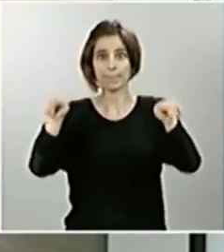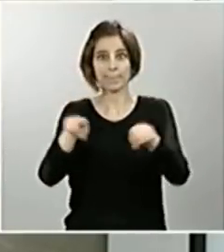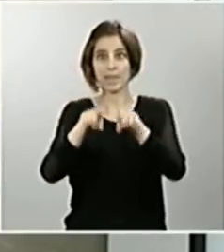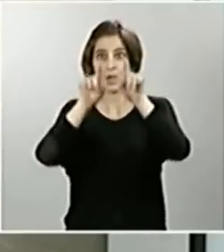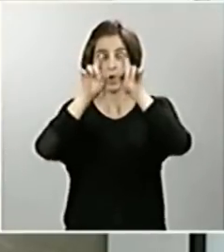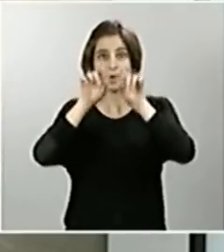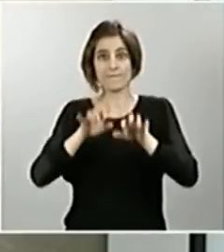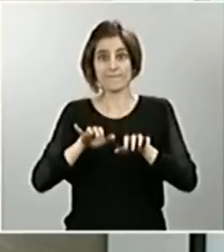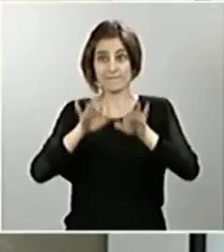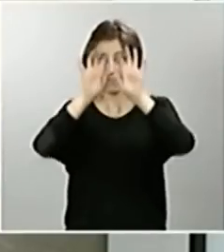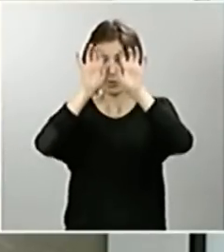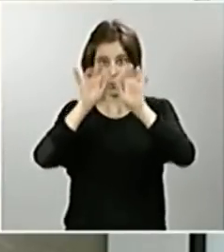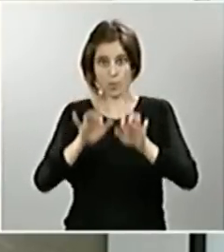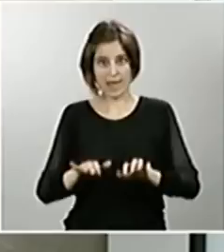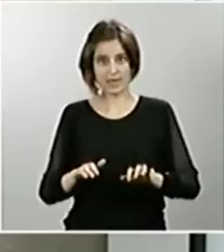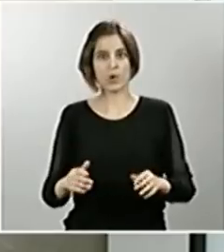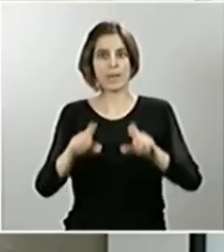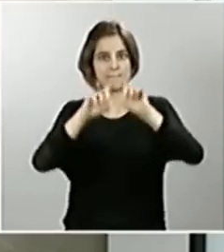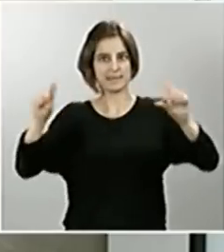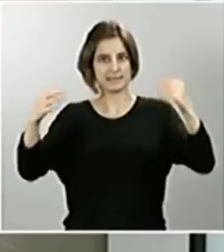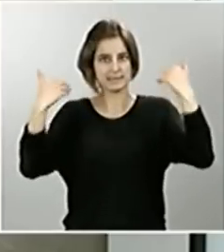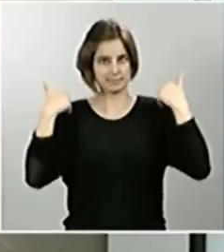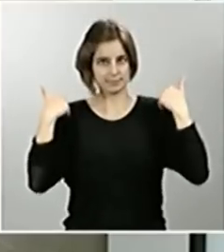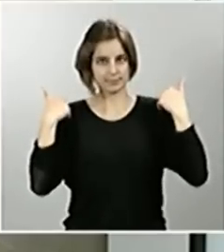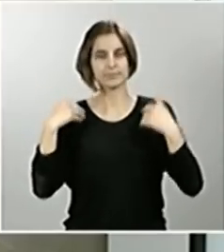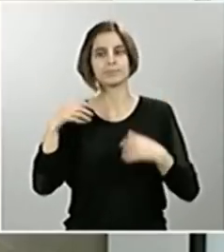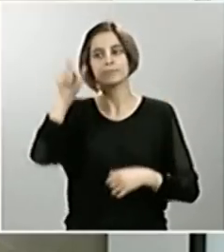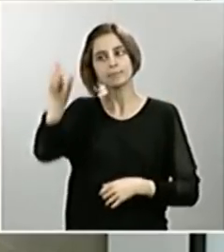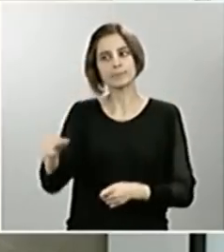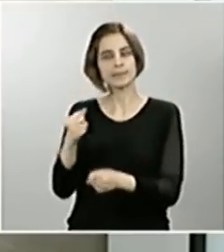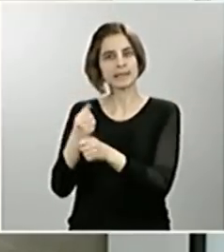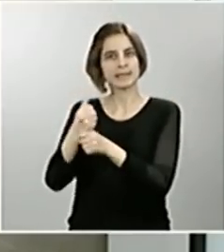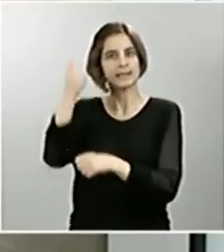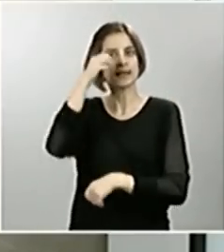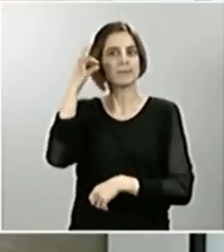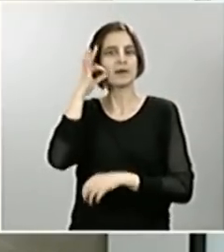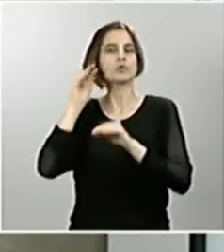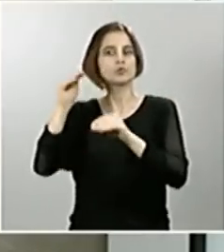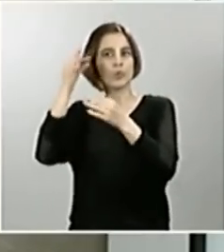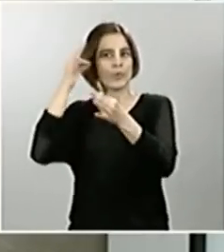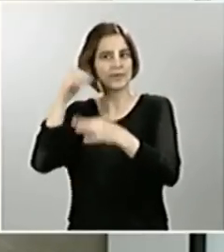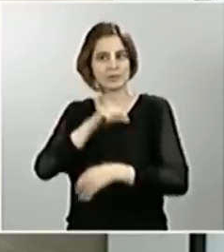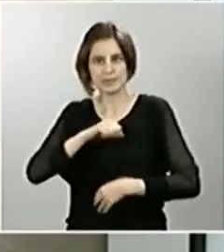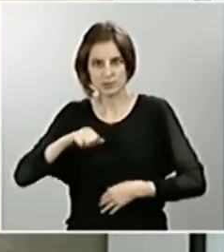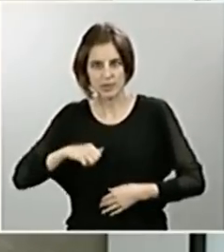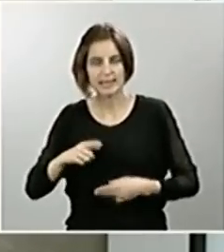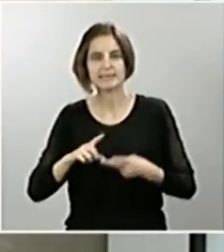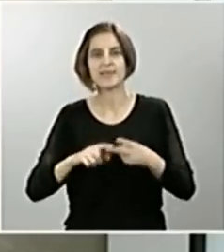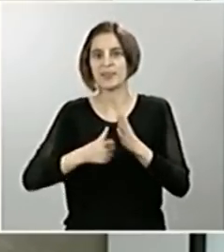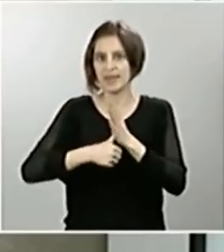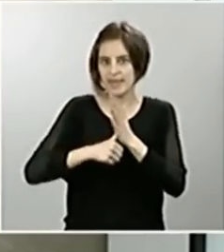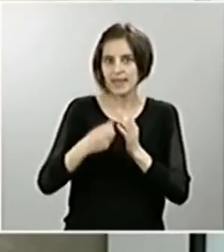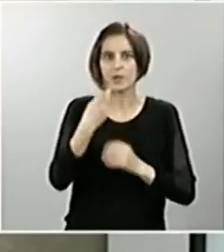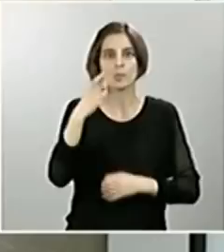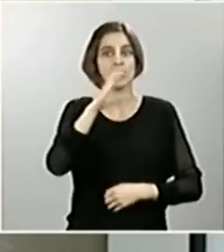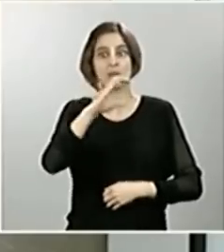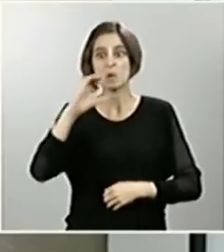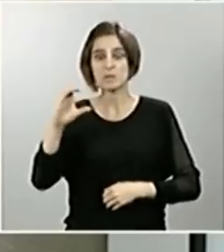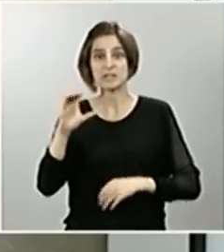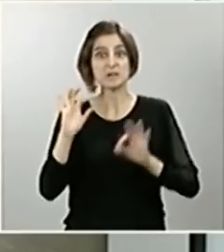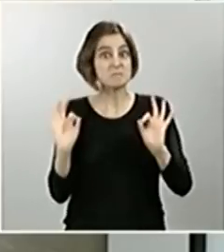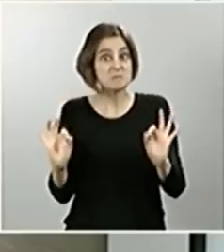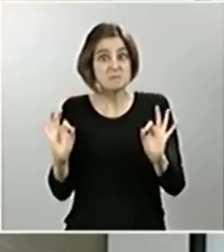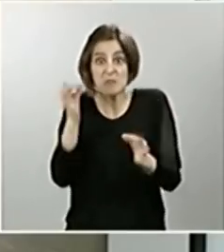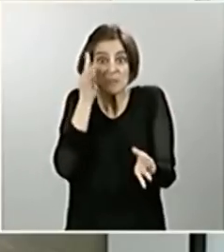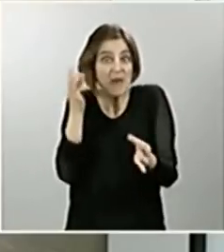unha serie de datos, os datos personales do trabajador ou a trabajadora, o DNI, o número de cuenta, pois con estes sencillos datos